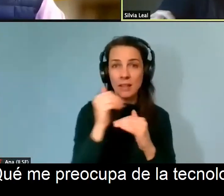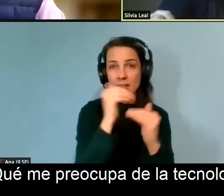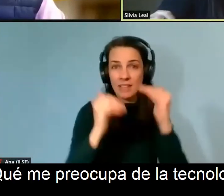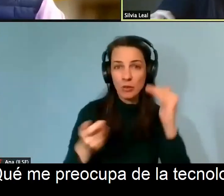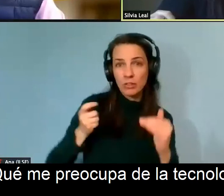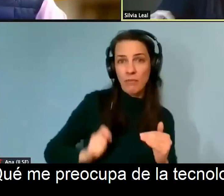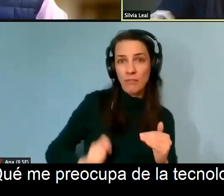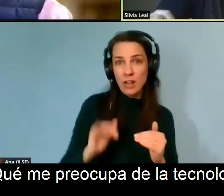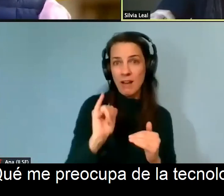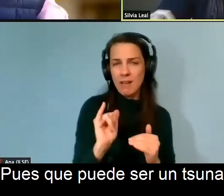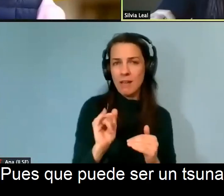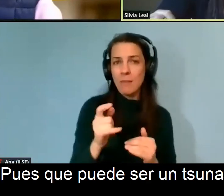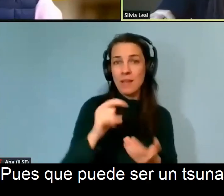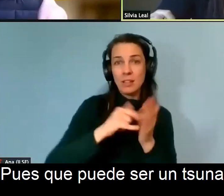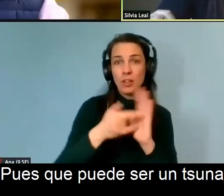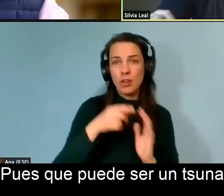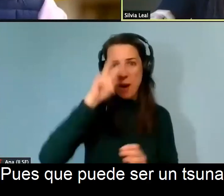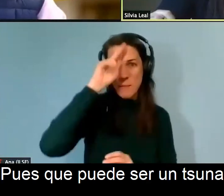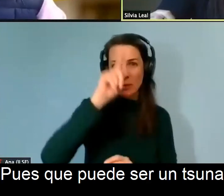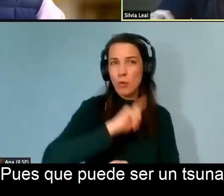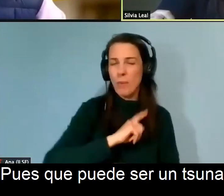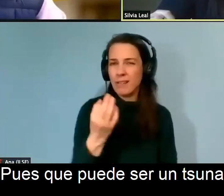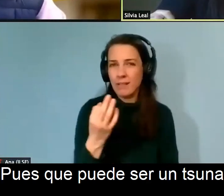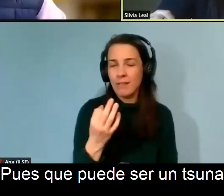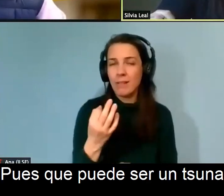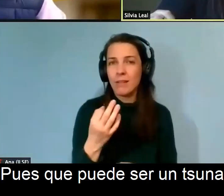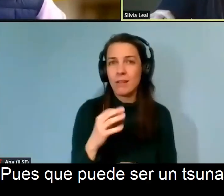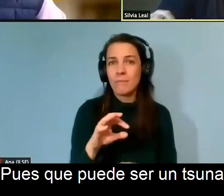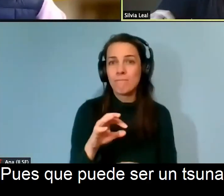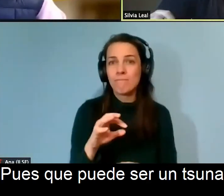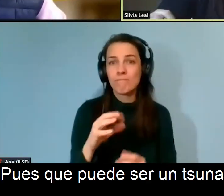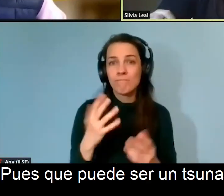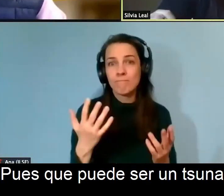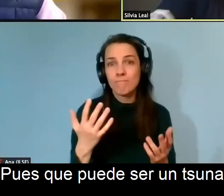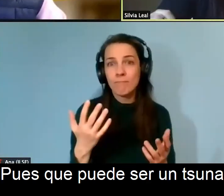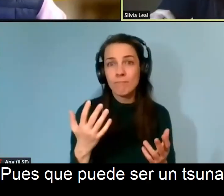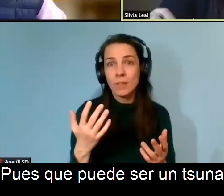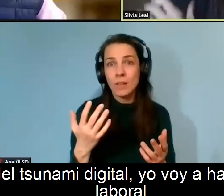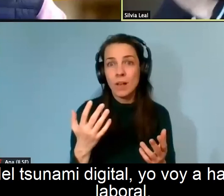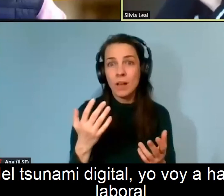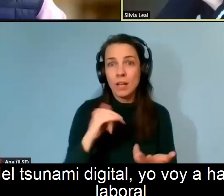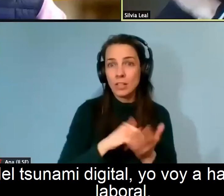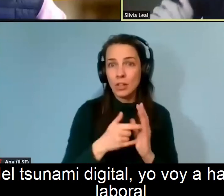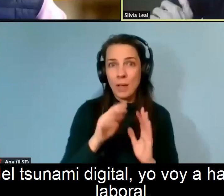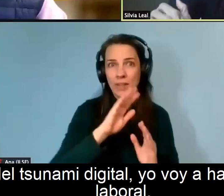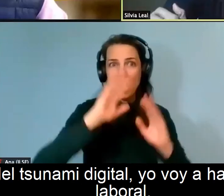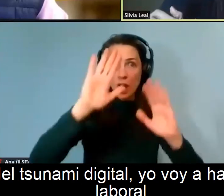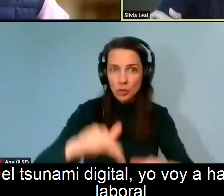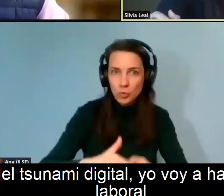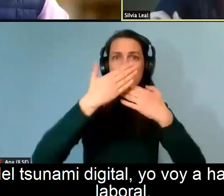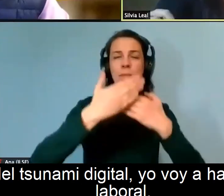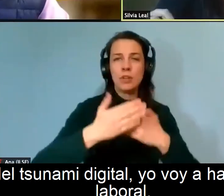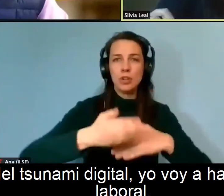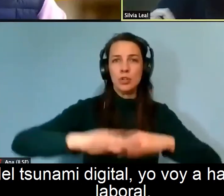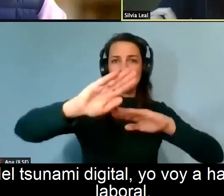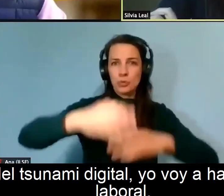preocupa de la tecnología? Pues que puede ser un tsunami realmente. Se hablaba mucho del tsunami digital, yo voy a